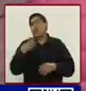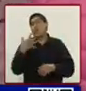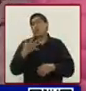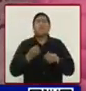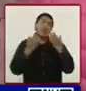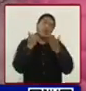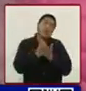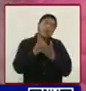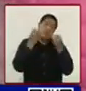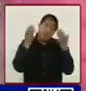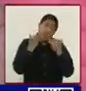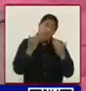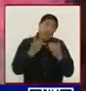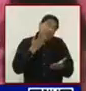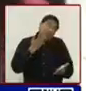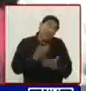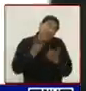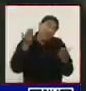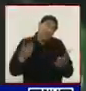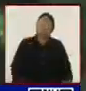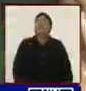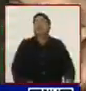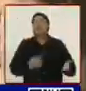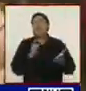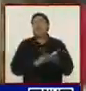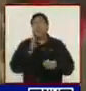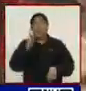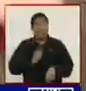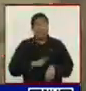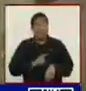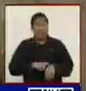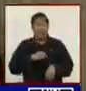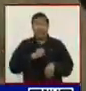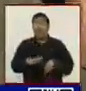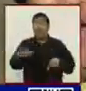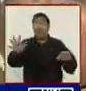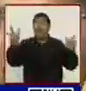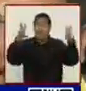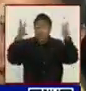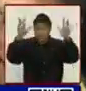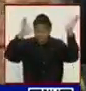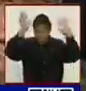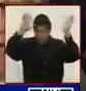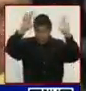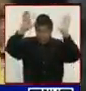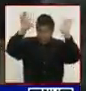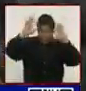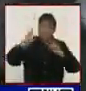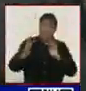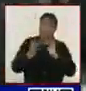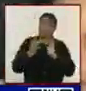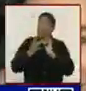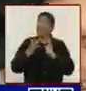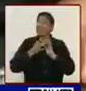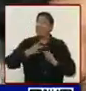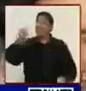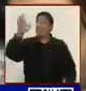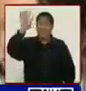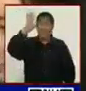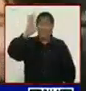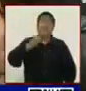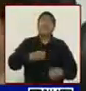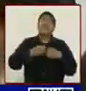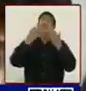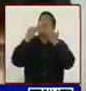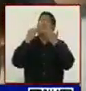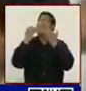Amén, señora. Muchísimas gracias. Bueno, es el panorama. A esta hora, manden un saludo a la cámara por acá, por favor, estamos en vivo.